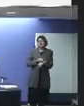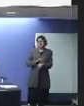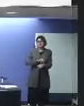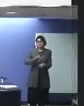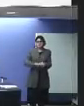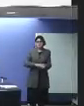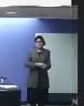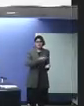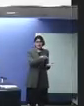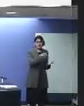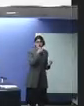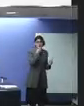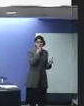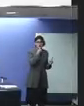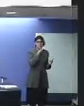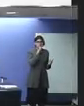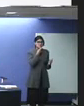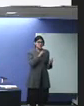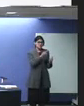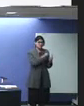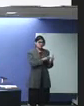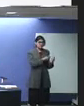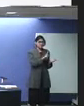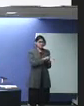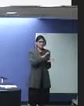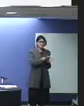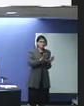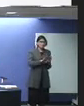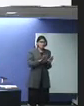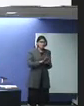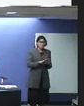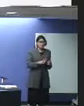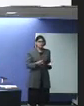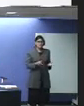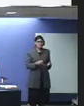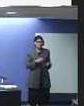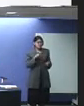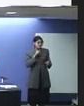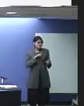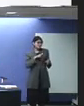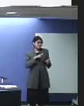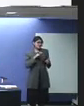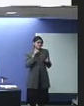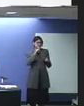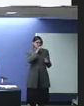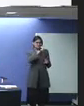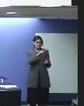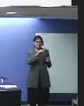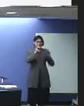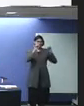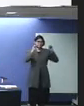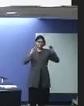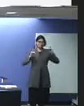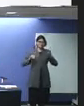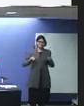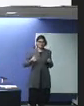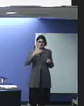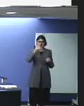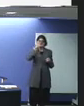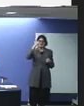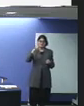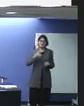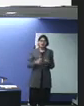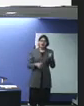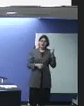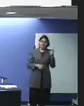con discapacidad motriz. Y este modelo todo revuelto, abigarrado y raro, representa